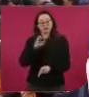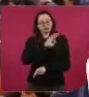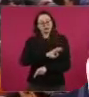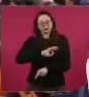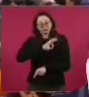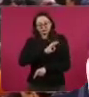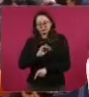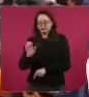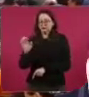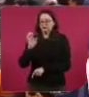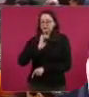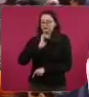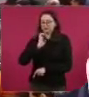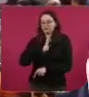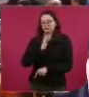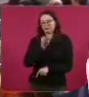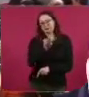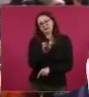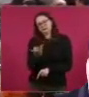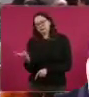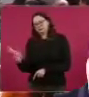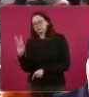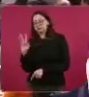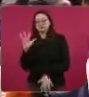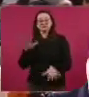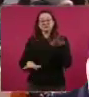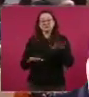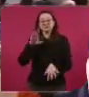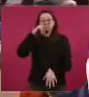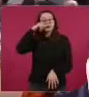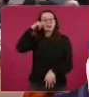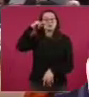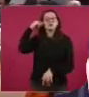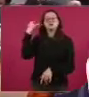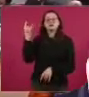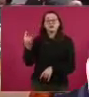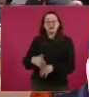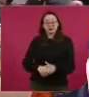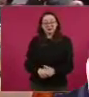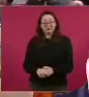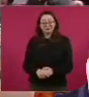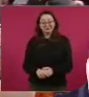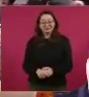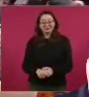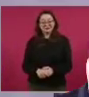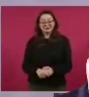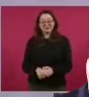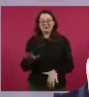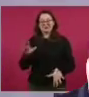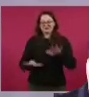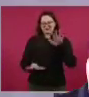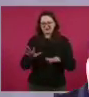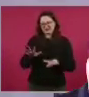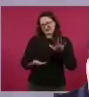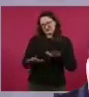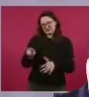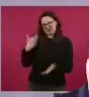en la sombra, a veces hasta molestan, ¿no?